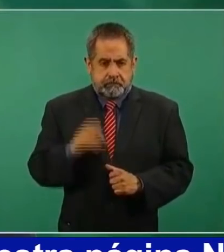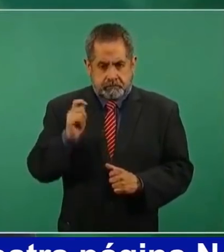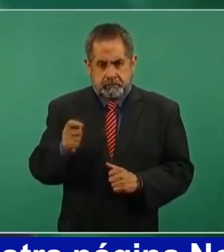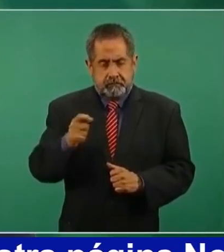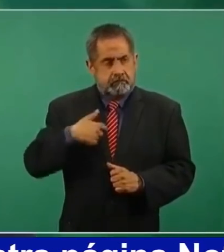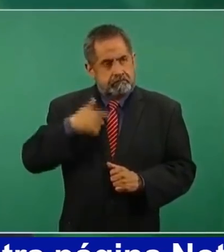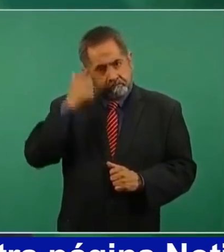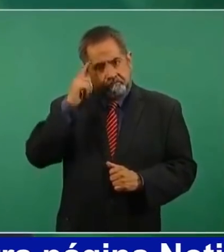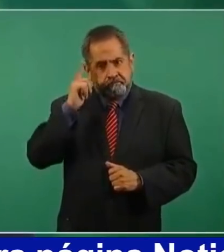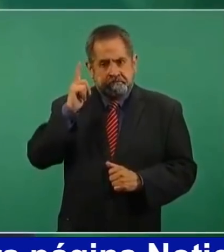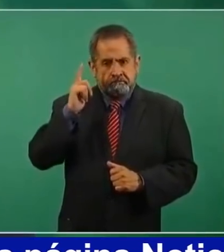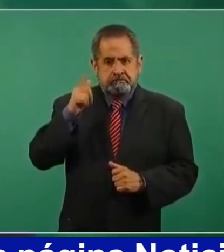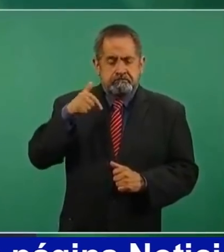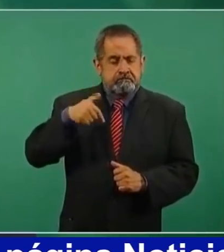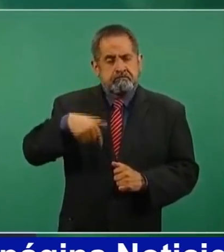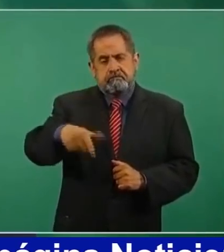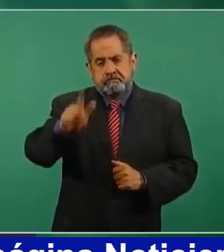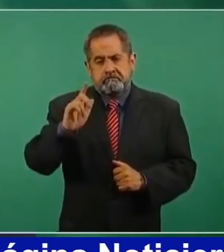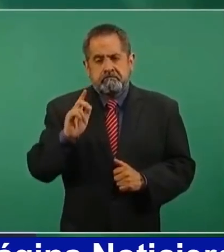esperemos que,